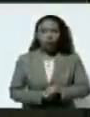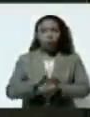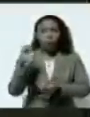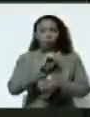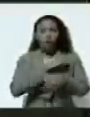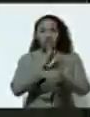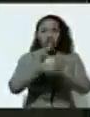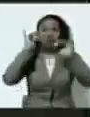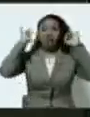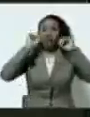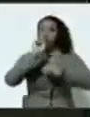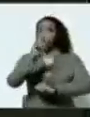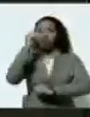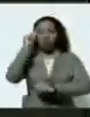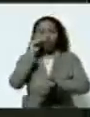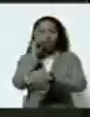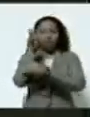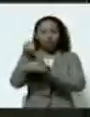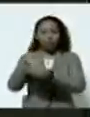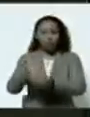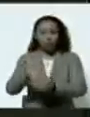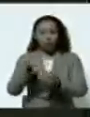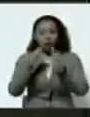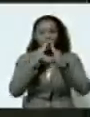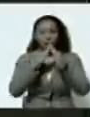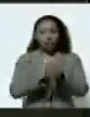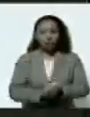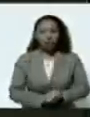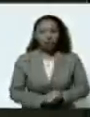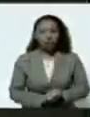a rumbear 2 días a su casa.